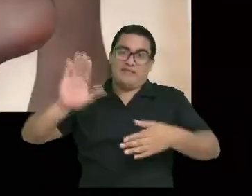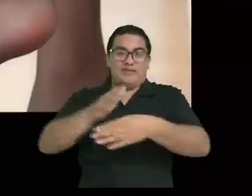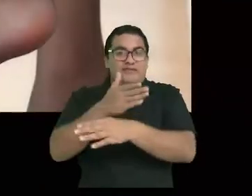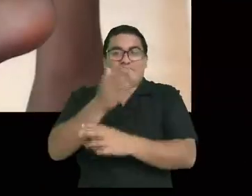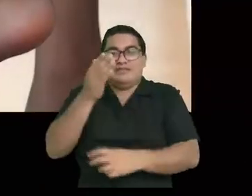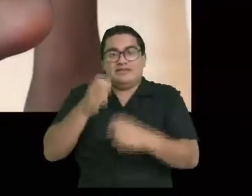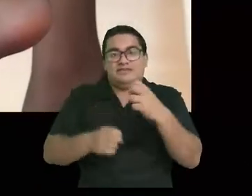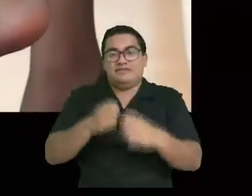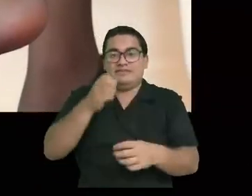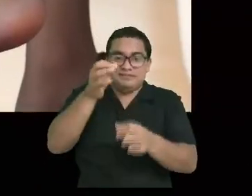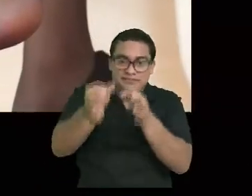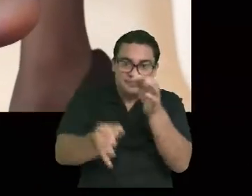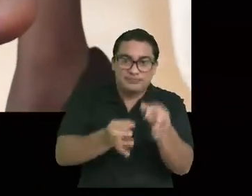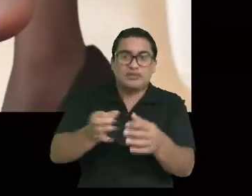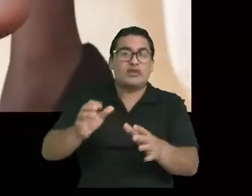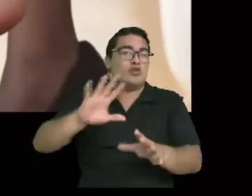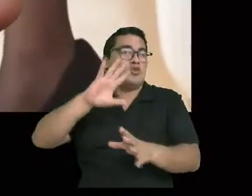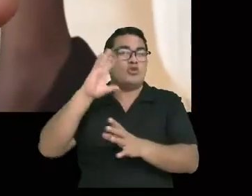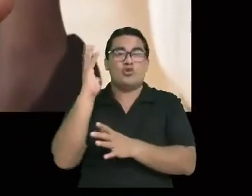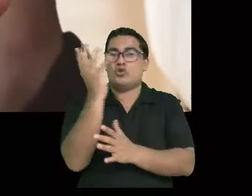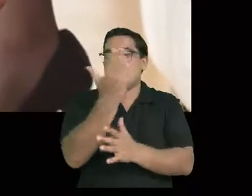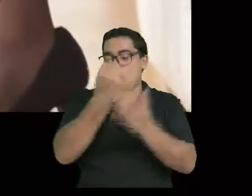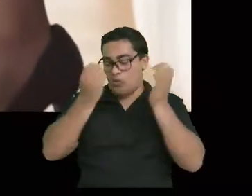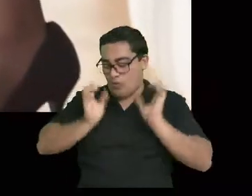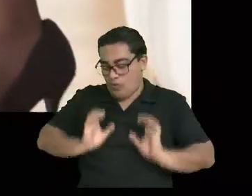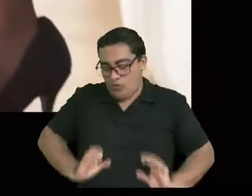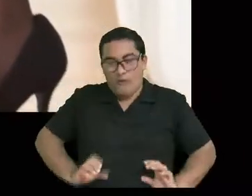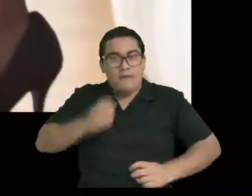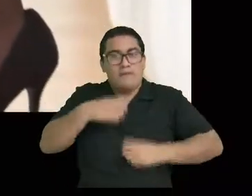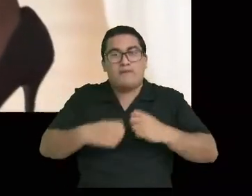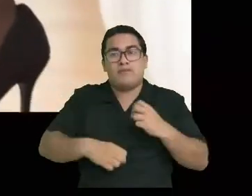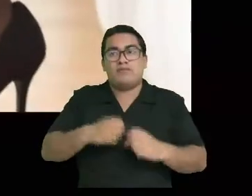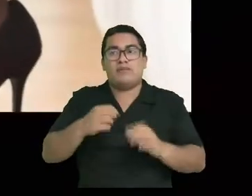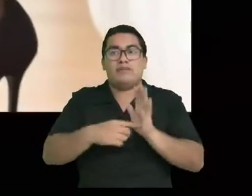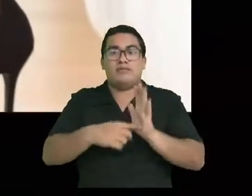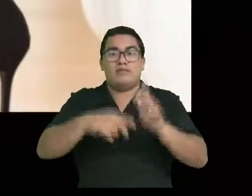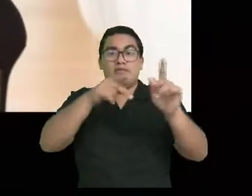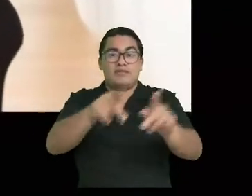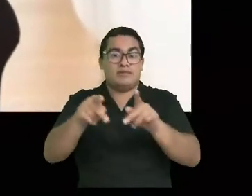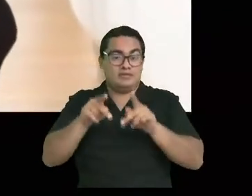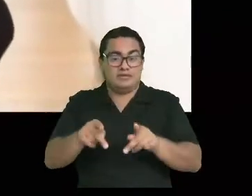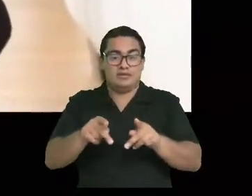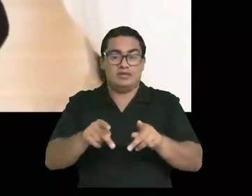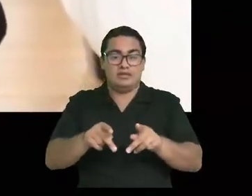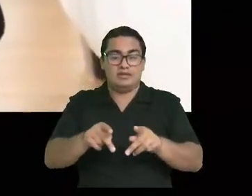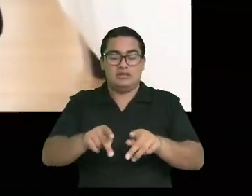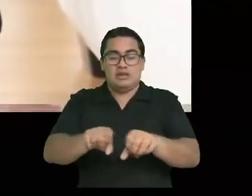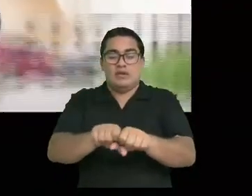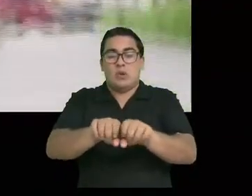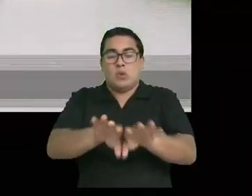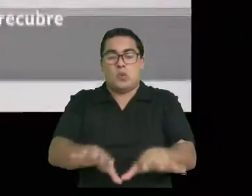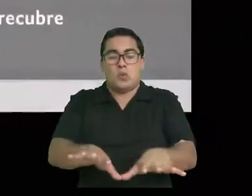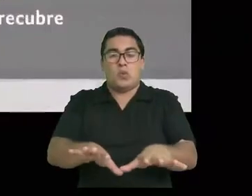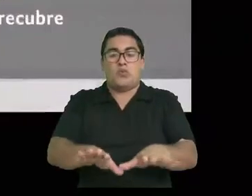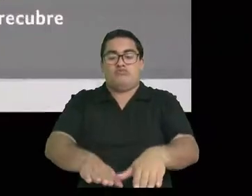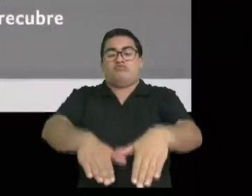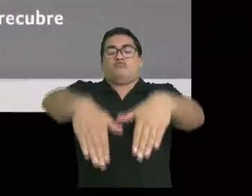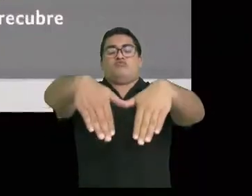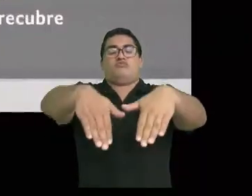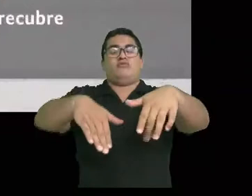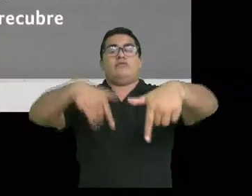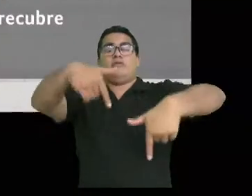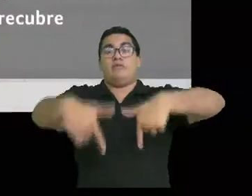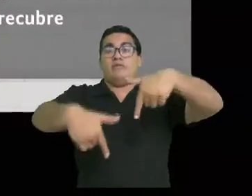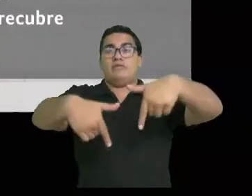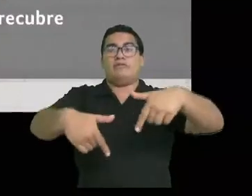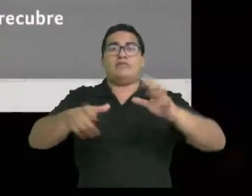cuerpo? Descríbamelas completamente. Todo el cuerpo en general se afecta cuando vos aumentás la altura del talón. El cuerpo está hecho